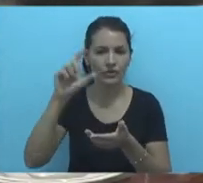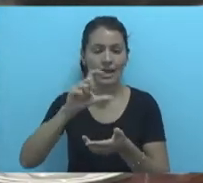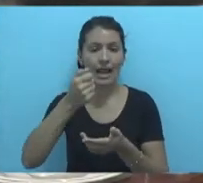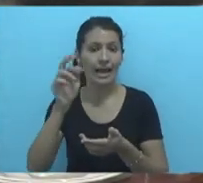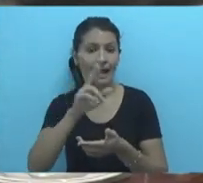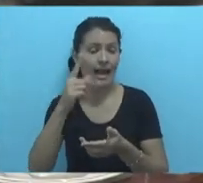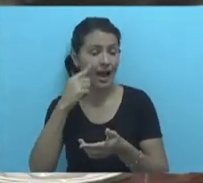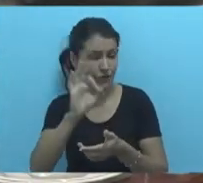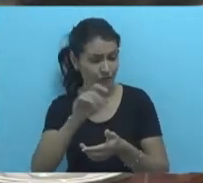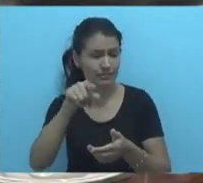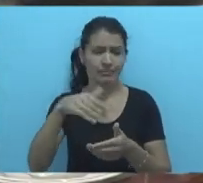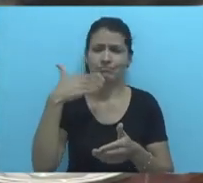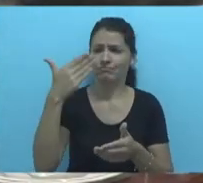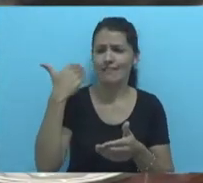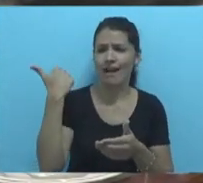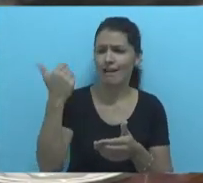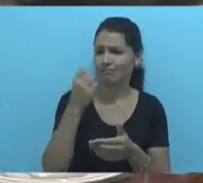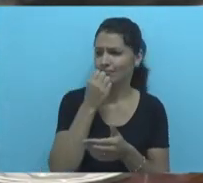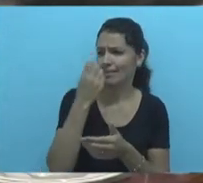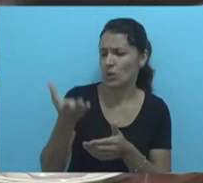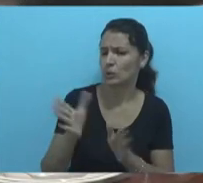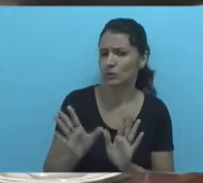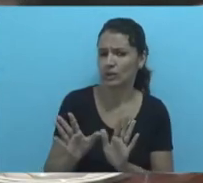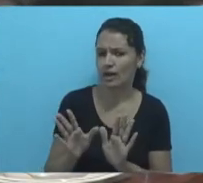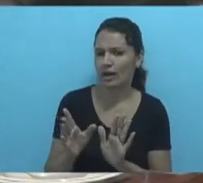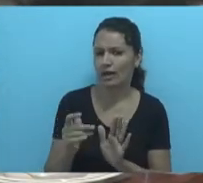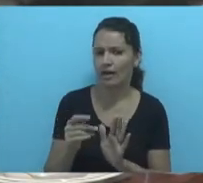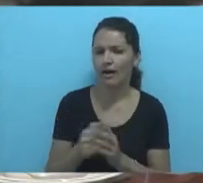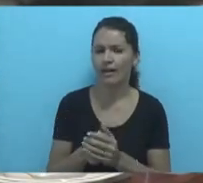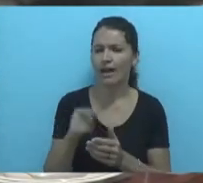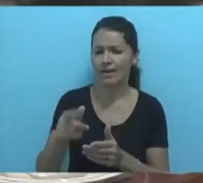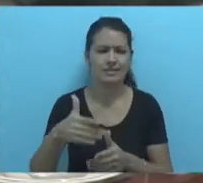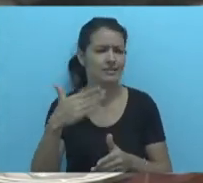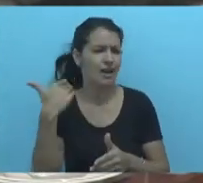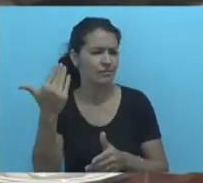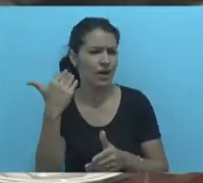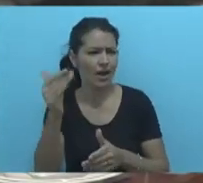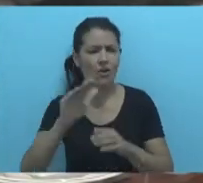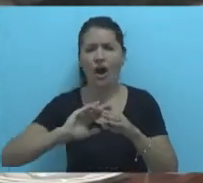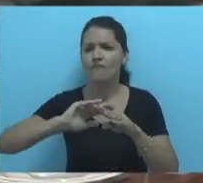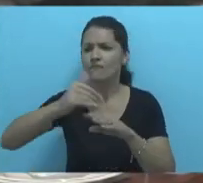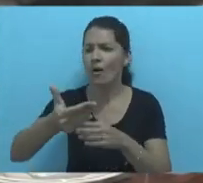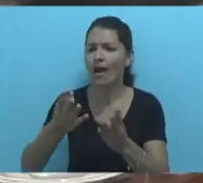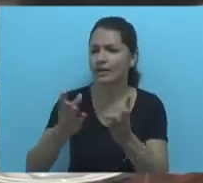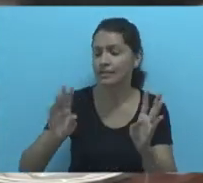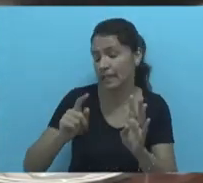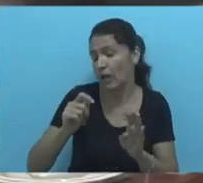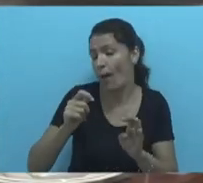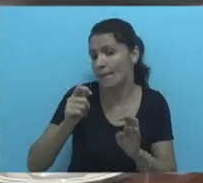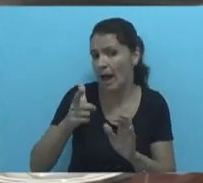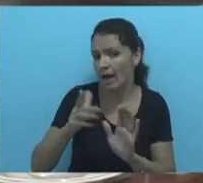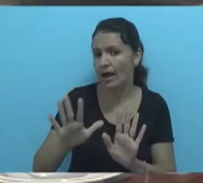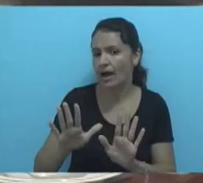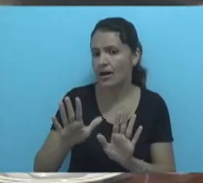Carrió, que fue denunciada y sin embargo por haber hecho manifestaciones fuera del recinto, y sin embargo